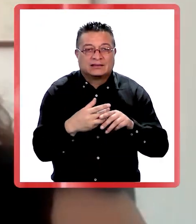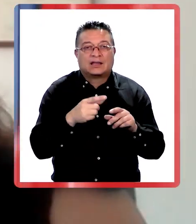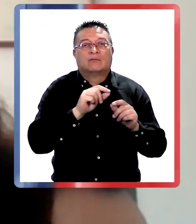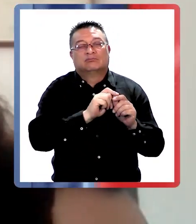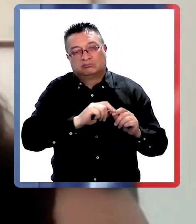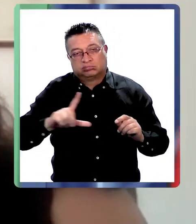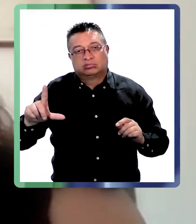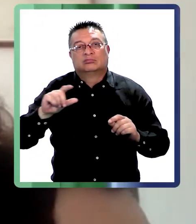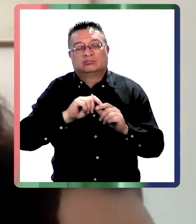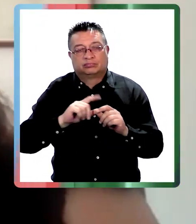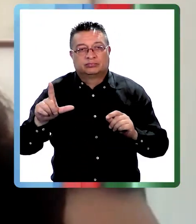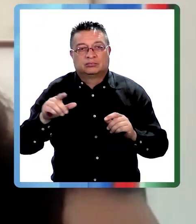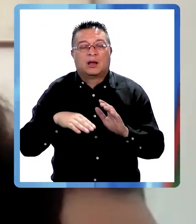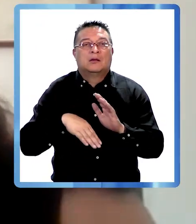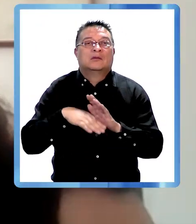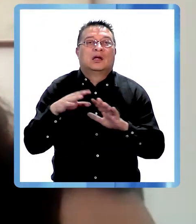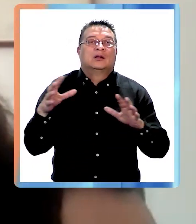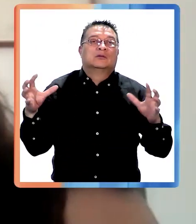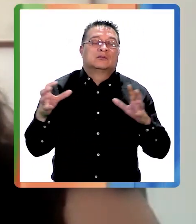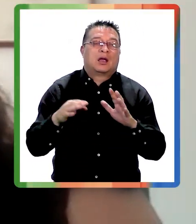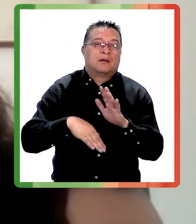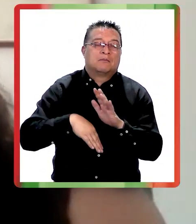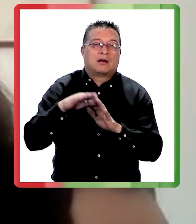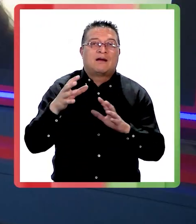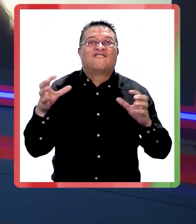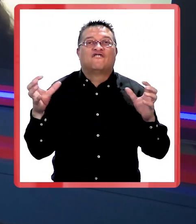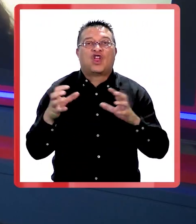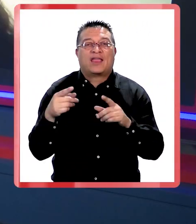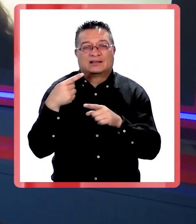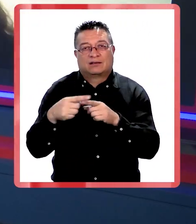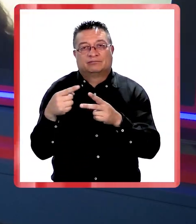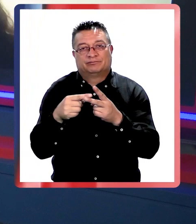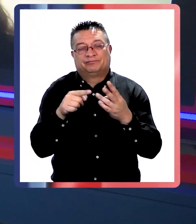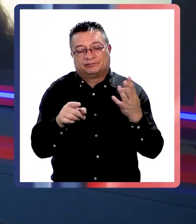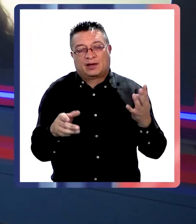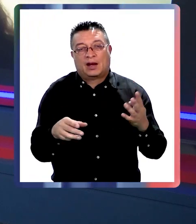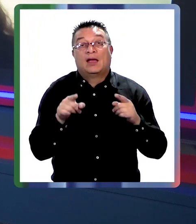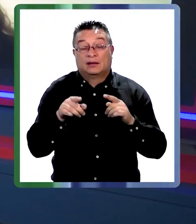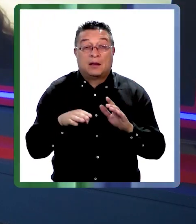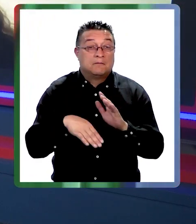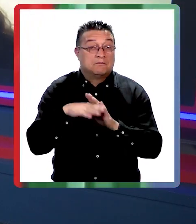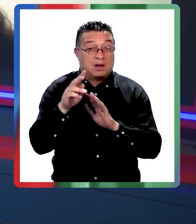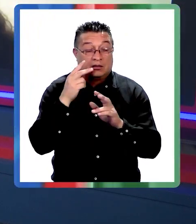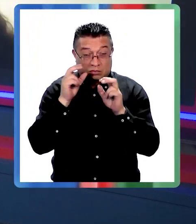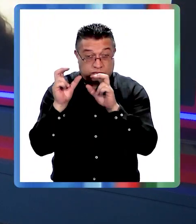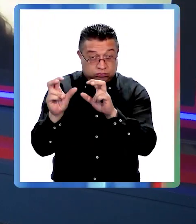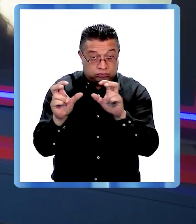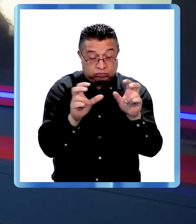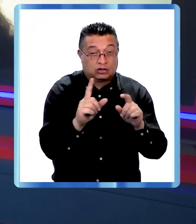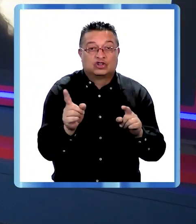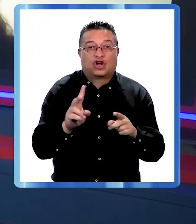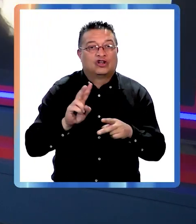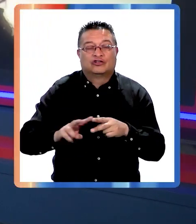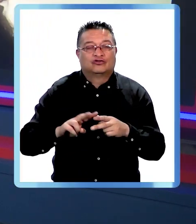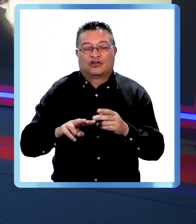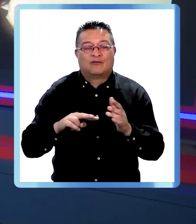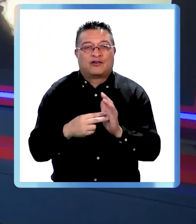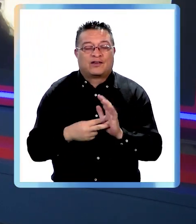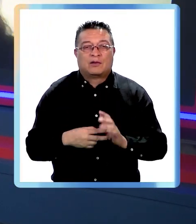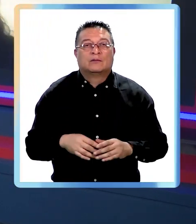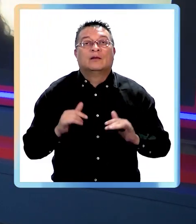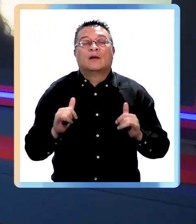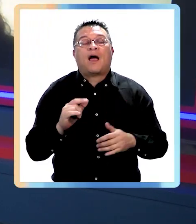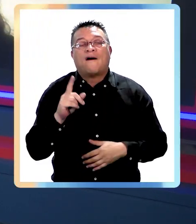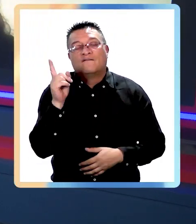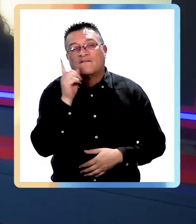el aumento en el fondo de la magnitud de la violencia en los casos. Entonces, con mayor vigilantismo no estoy resolviendo el problema